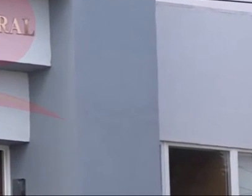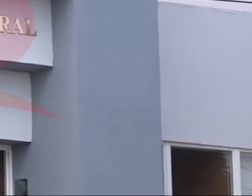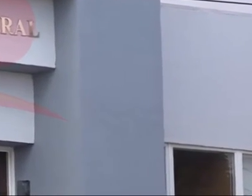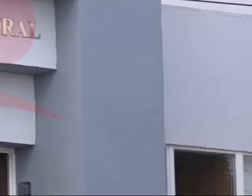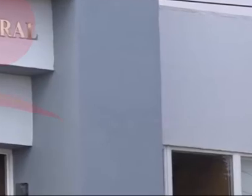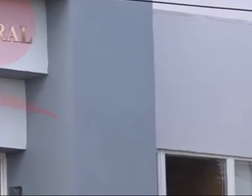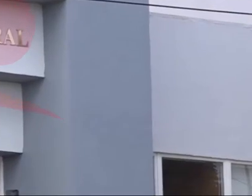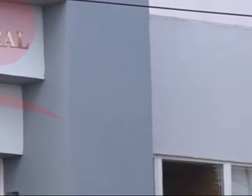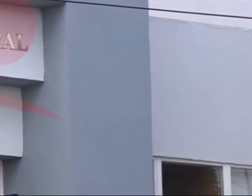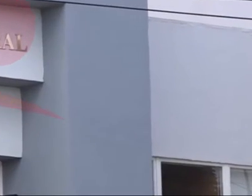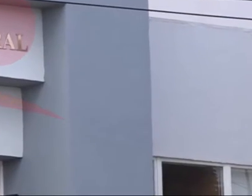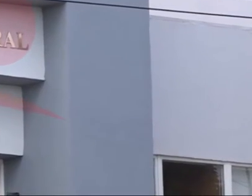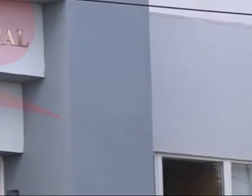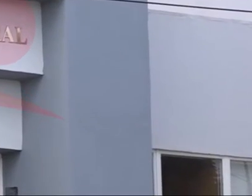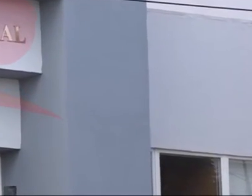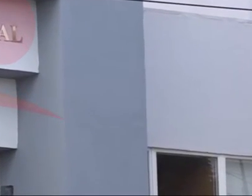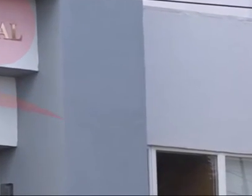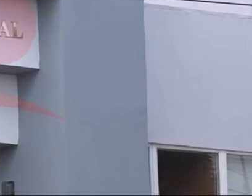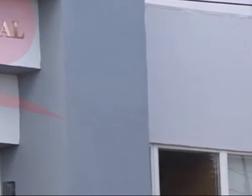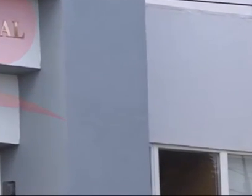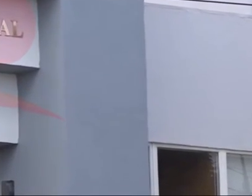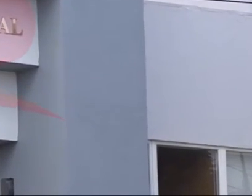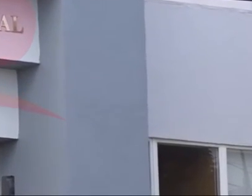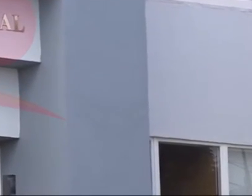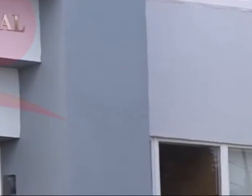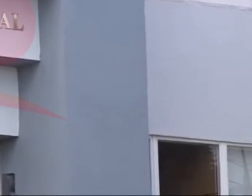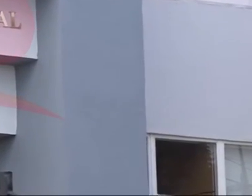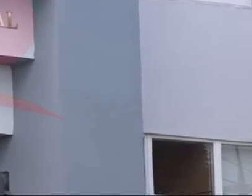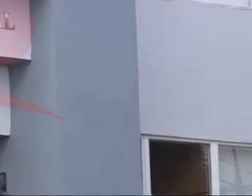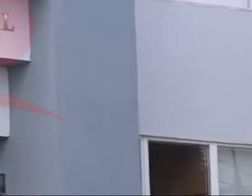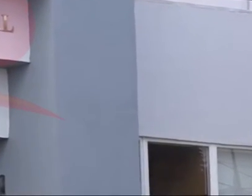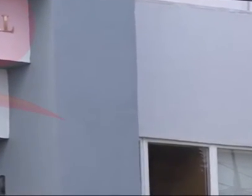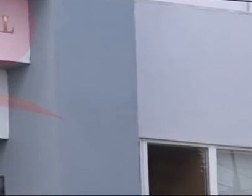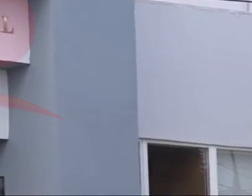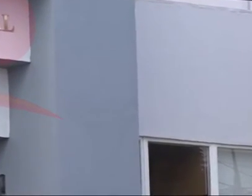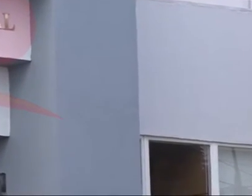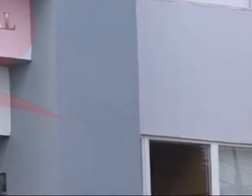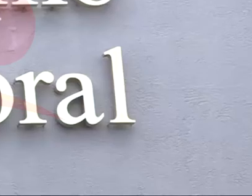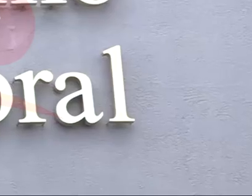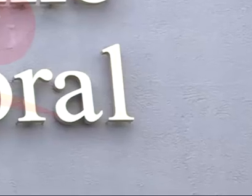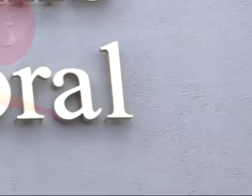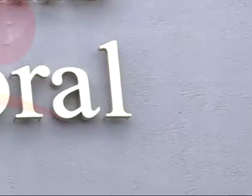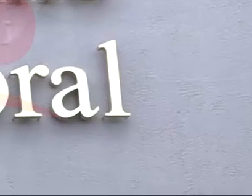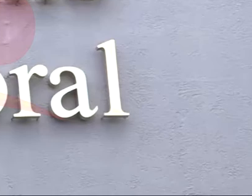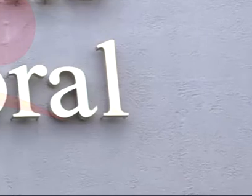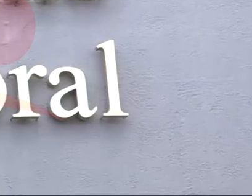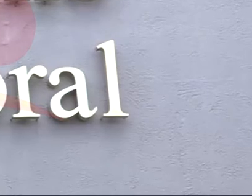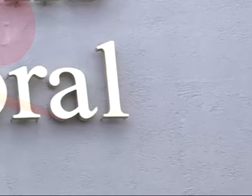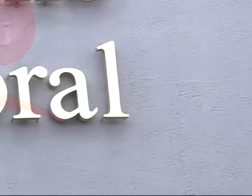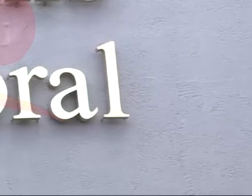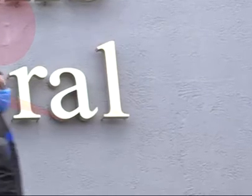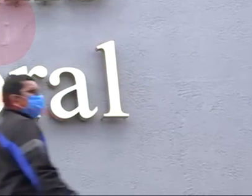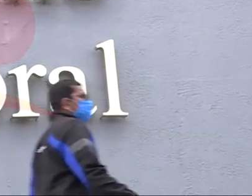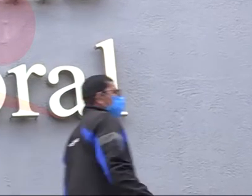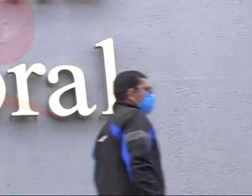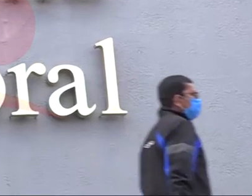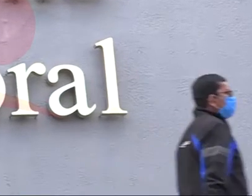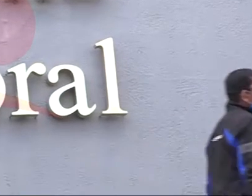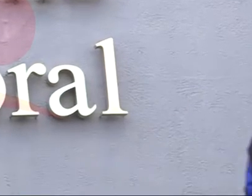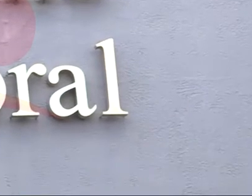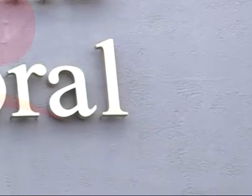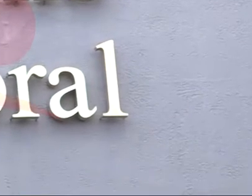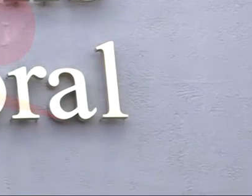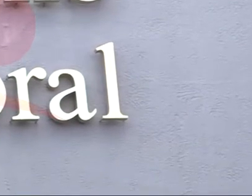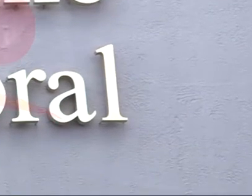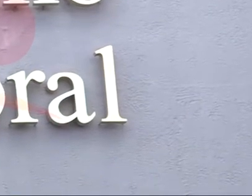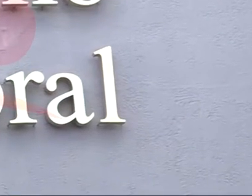a los medios oficialistas, únicos que tienen acceso a estas actividades, el procedimiento de revisión se desarrolló de manera rápida, ya